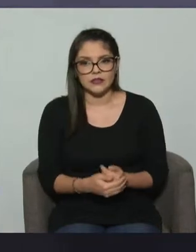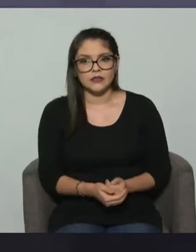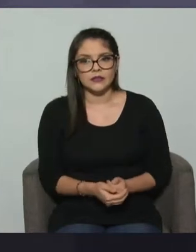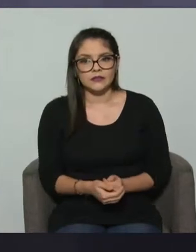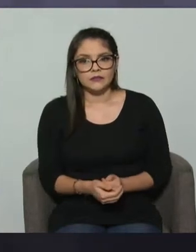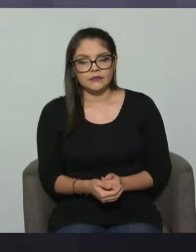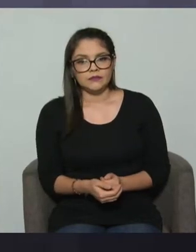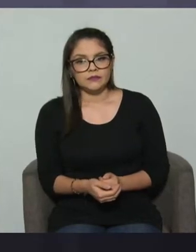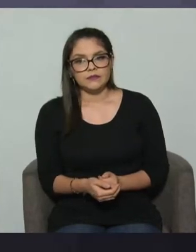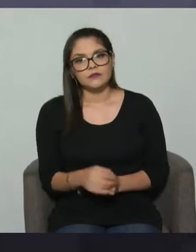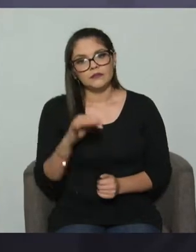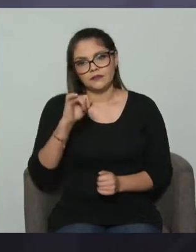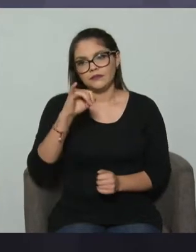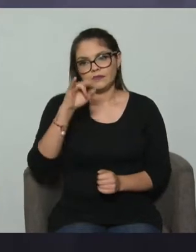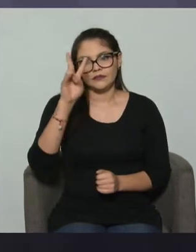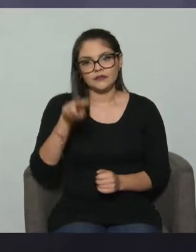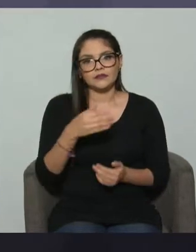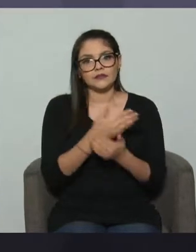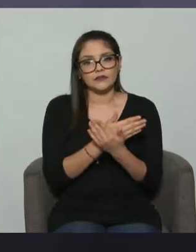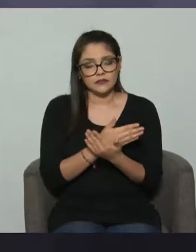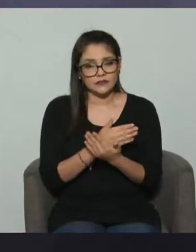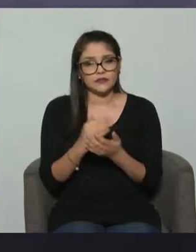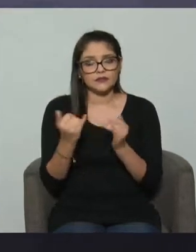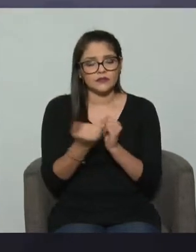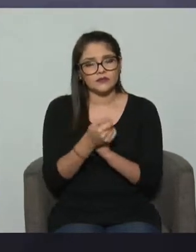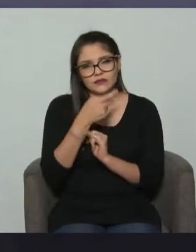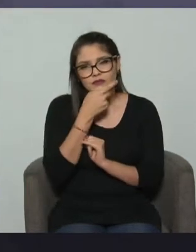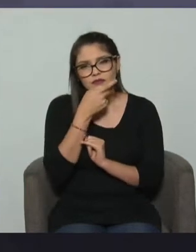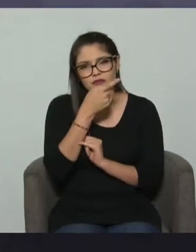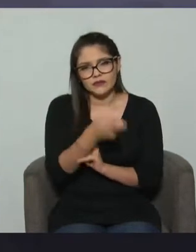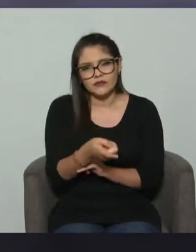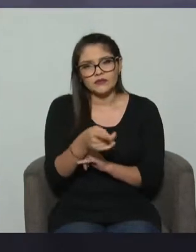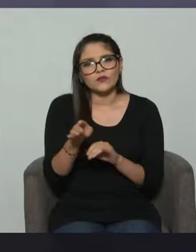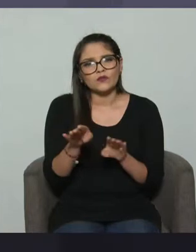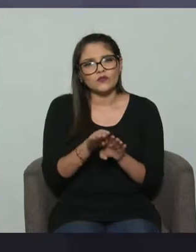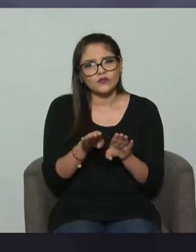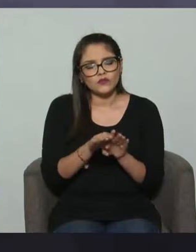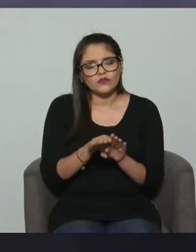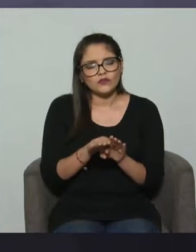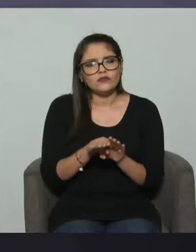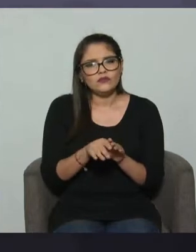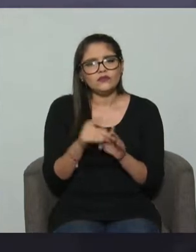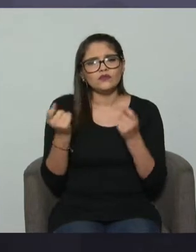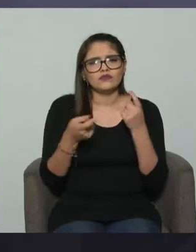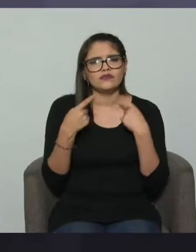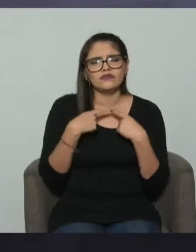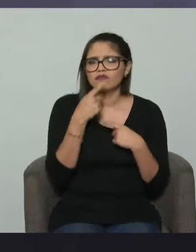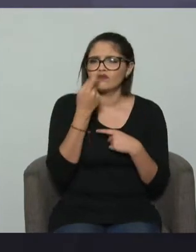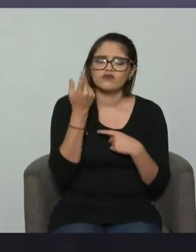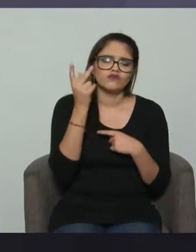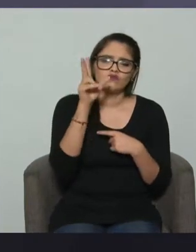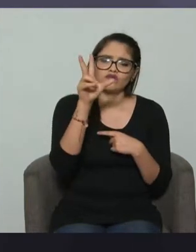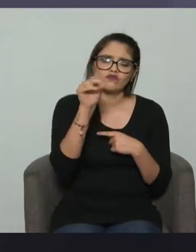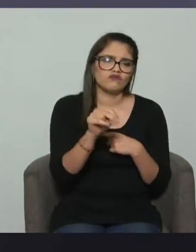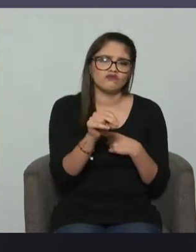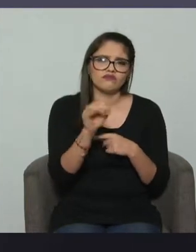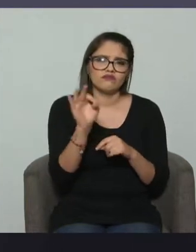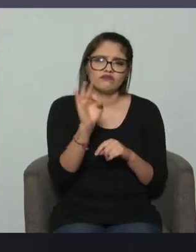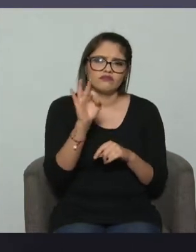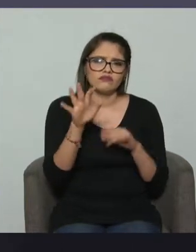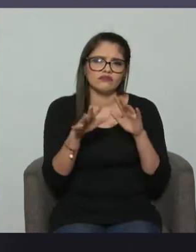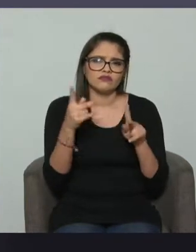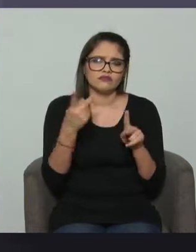más una relación directa, además con lo que mencionas, dándole contexto, porque hay personas que se niegan a creer que, por ejemplo, en